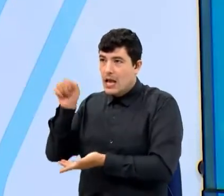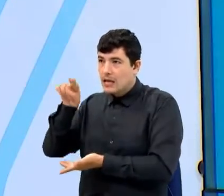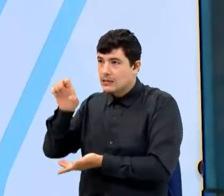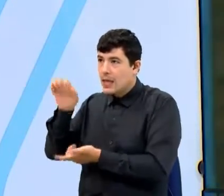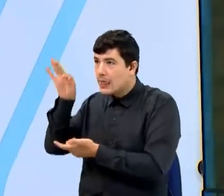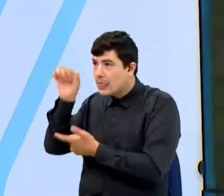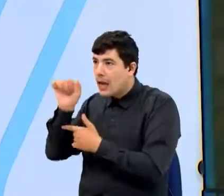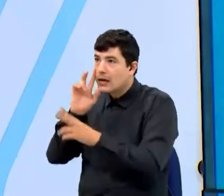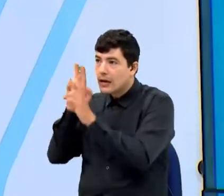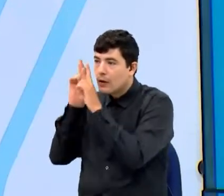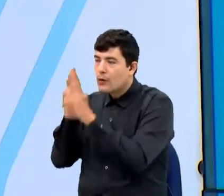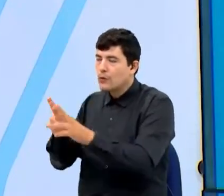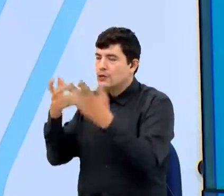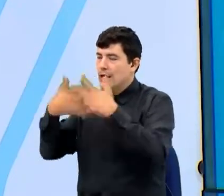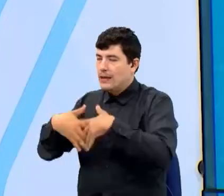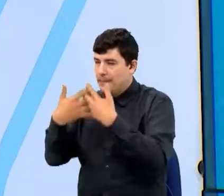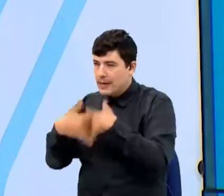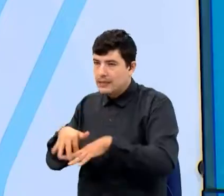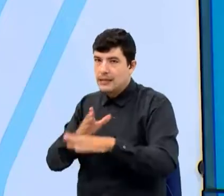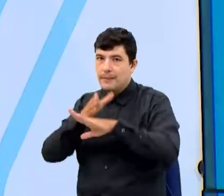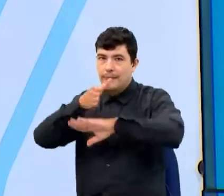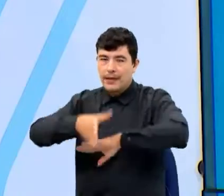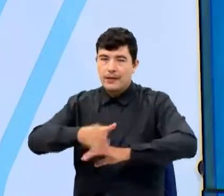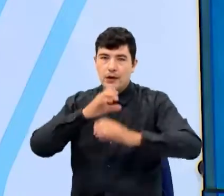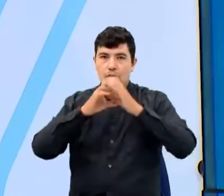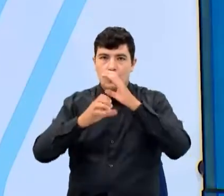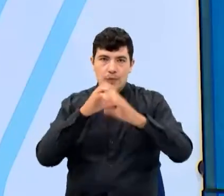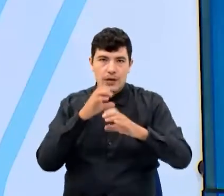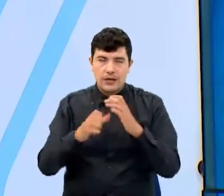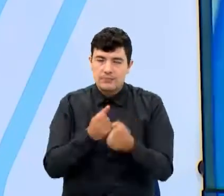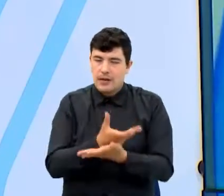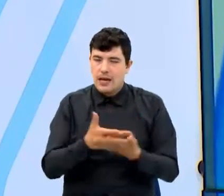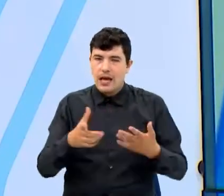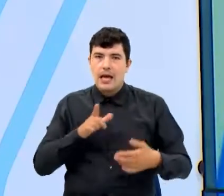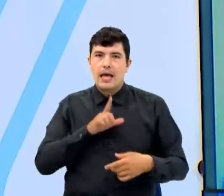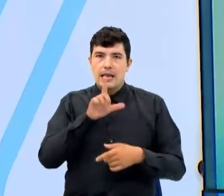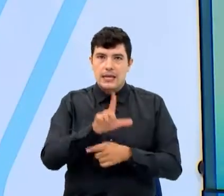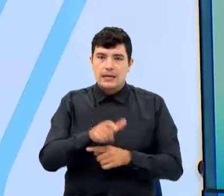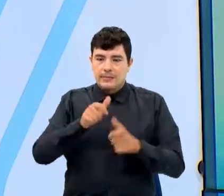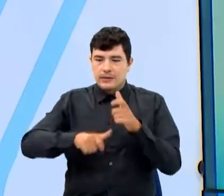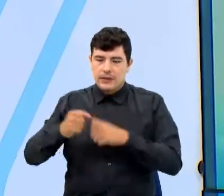exaltan empresarios, medios de comunicación, líderes que trabajan por el país.